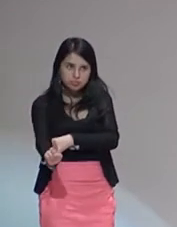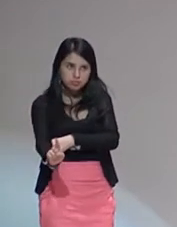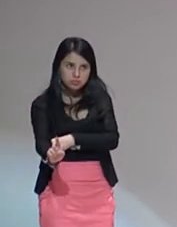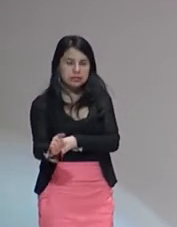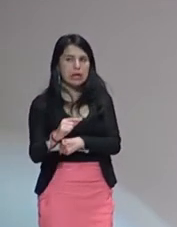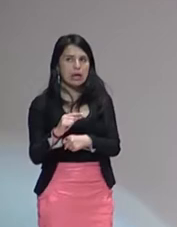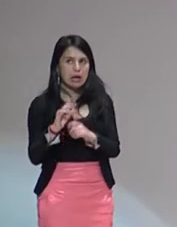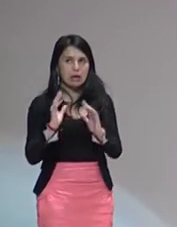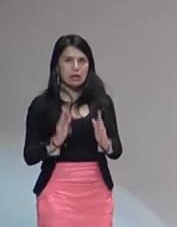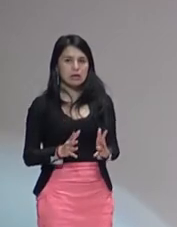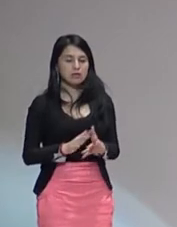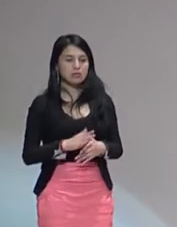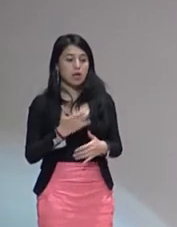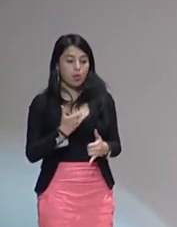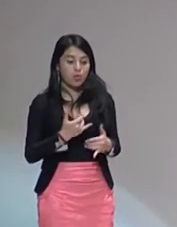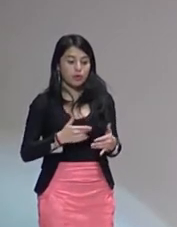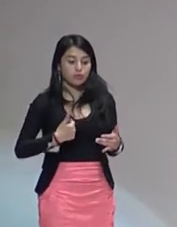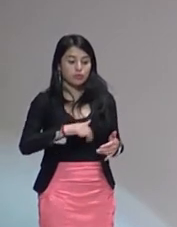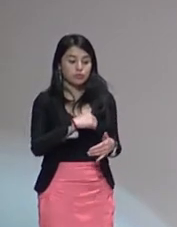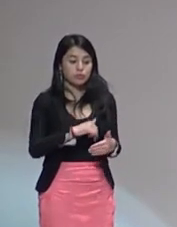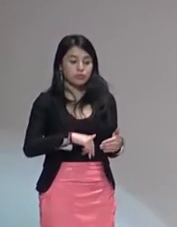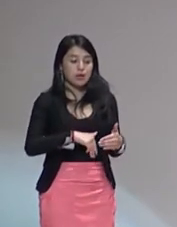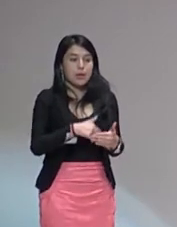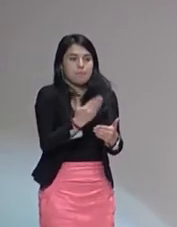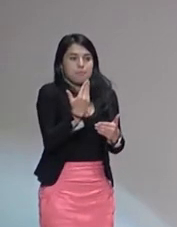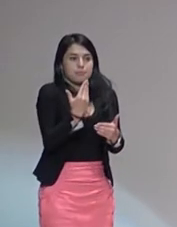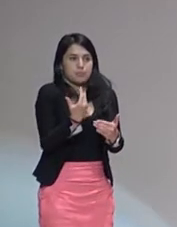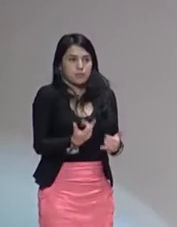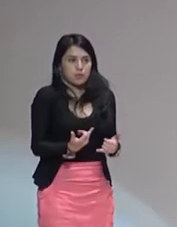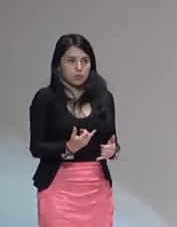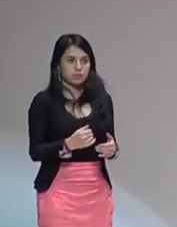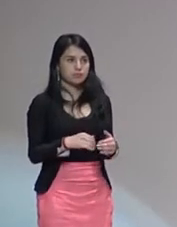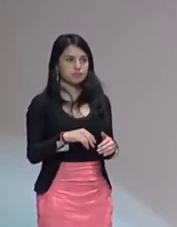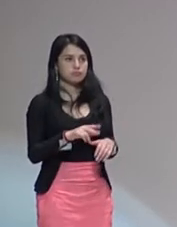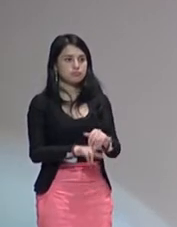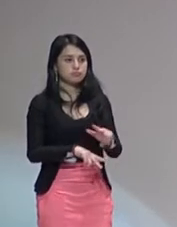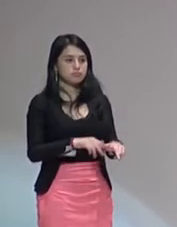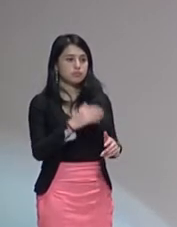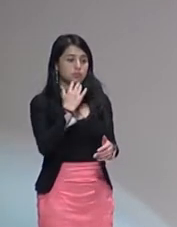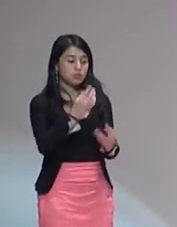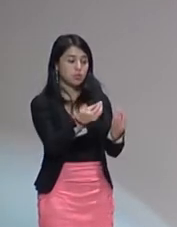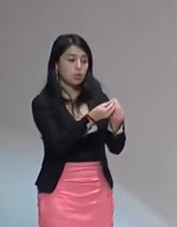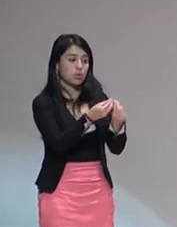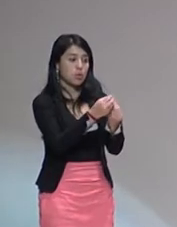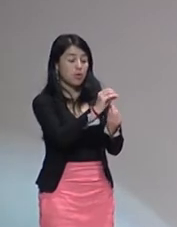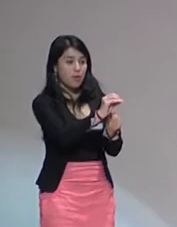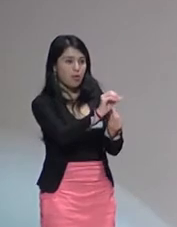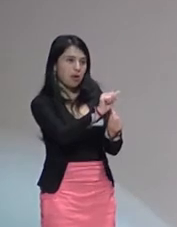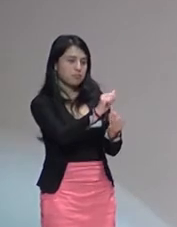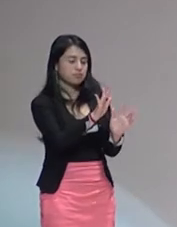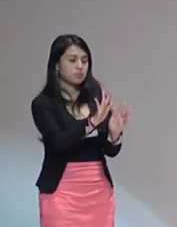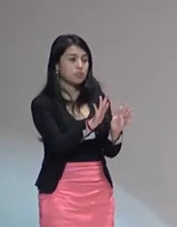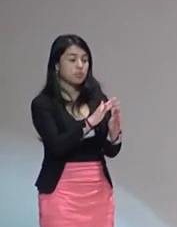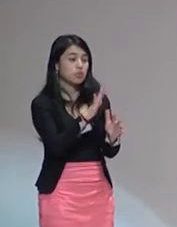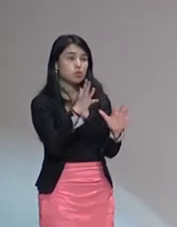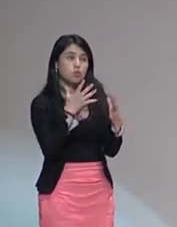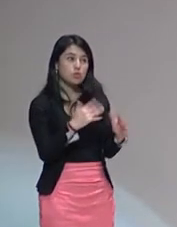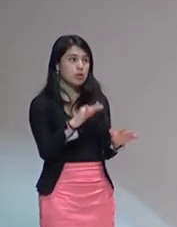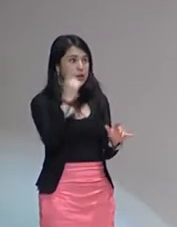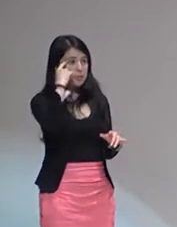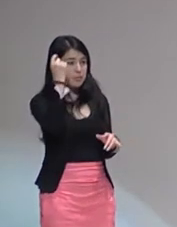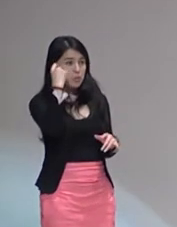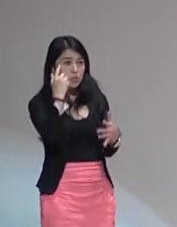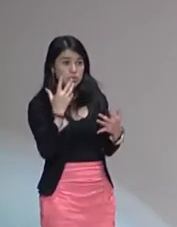pues apenas estamos empezando en los Montes de María, y que un compañero de pronto no le meta el tema de la